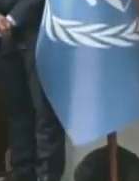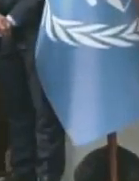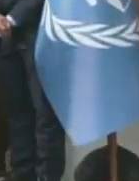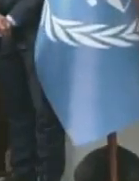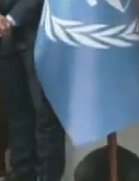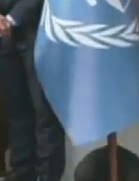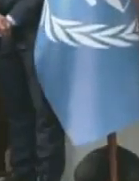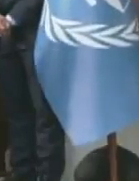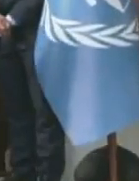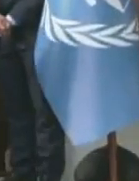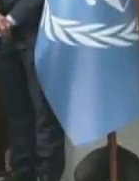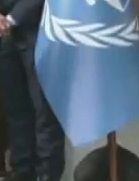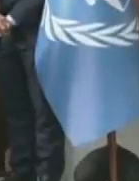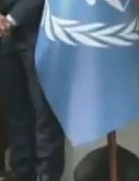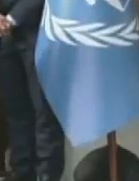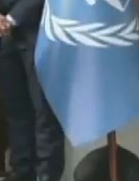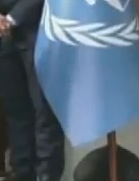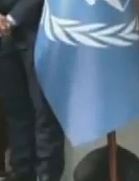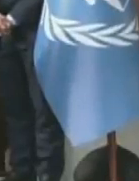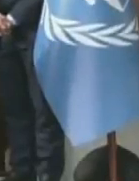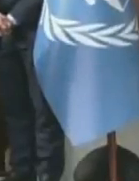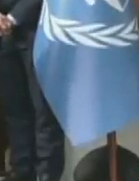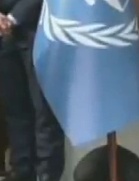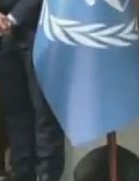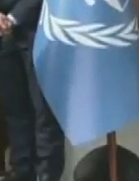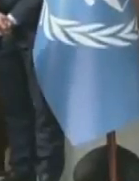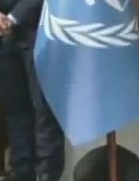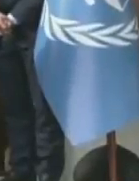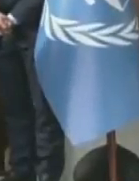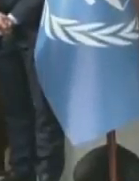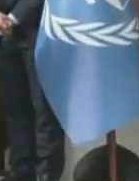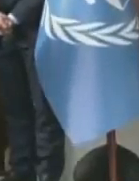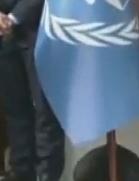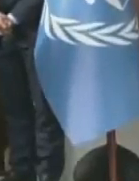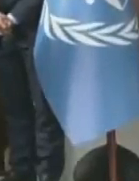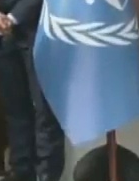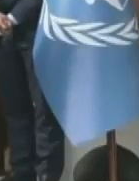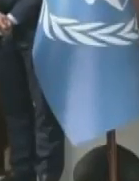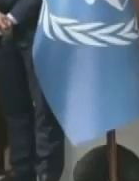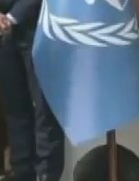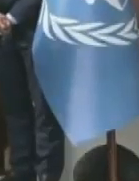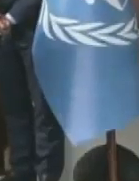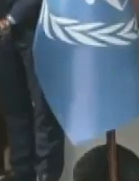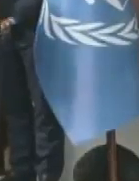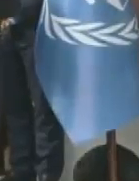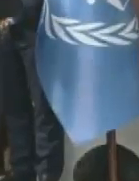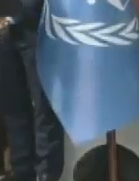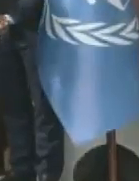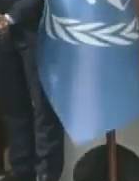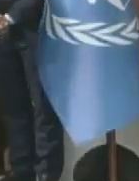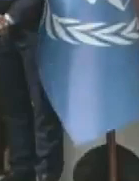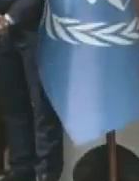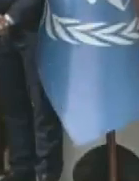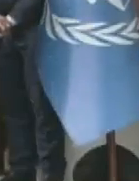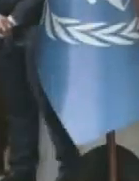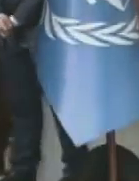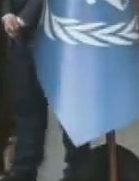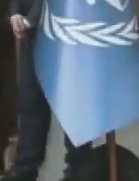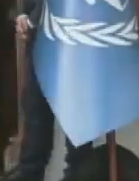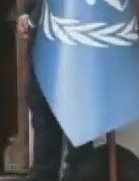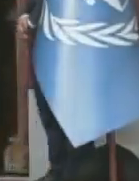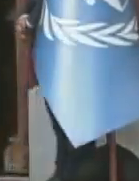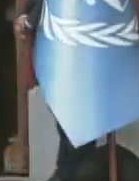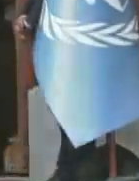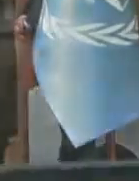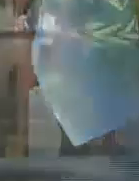honorable fiscal karim jamás up y lo que ha dicho precisamente dentro de todo este contexto es que se